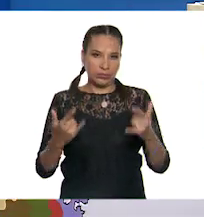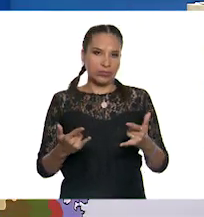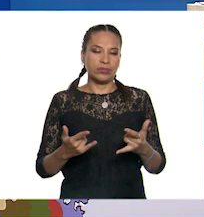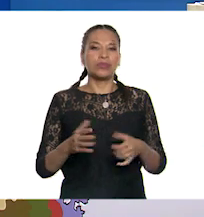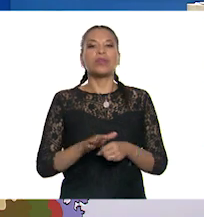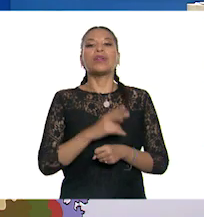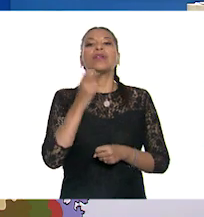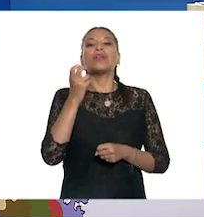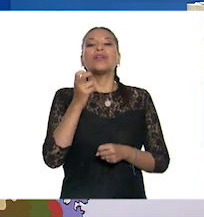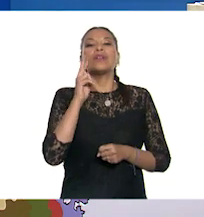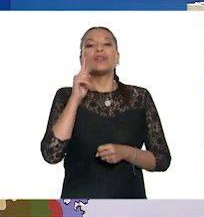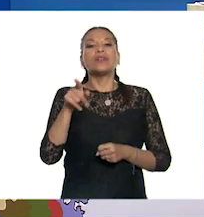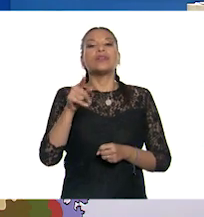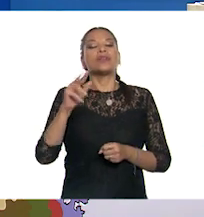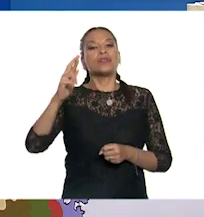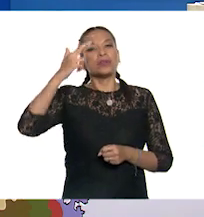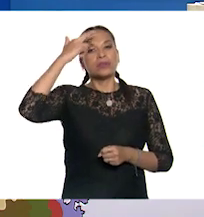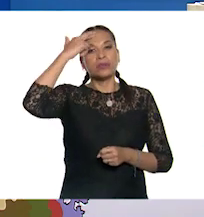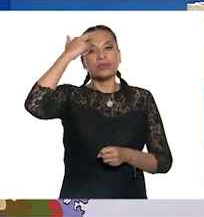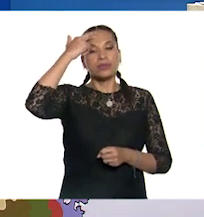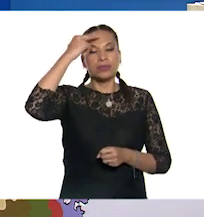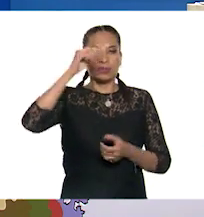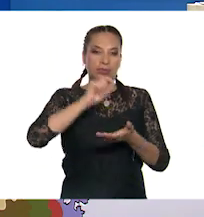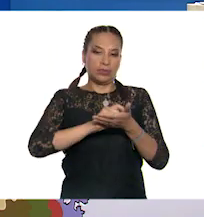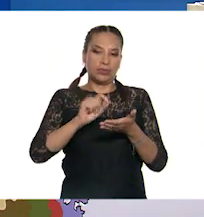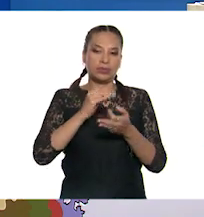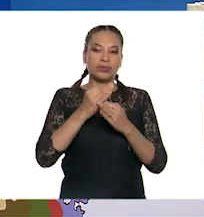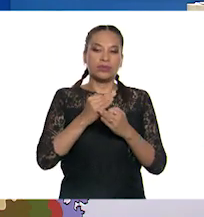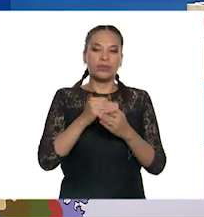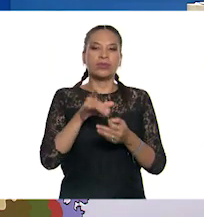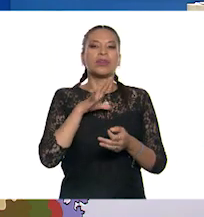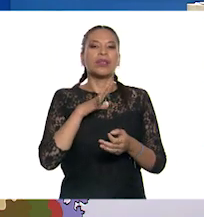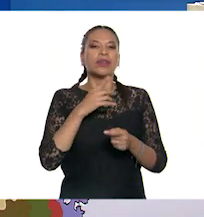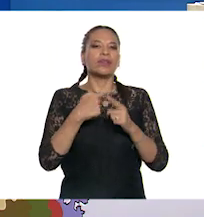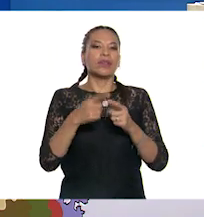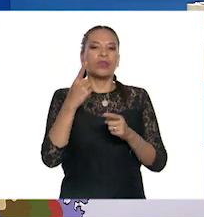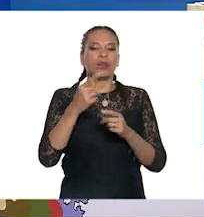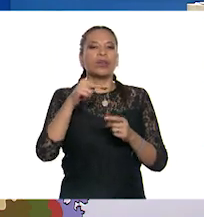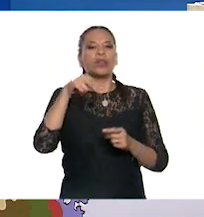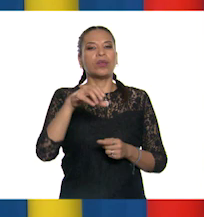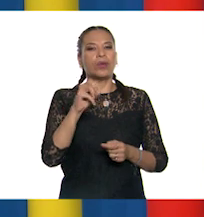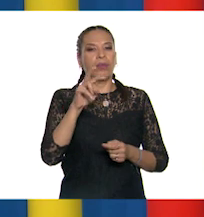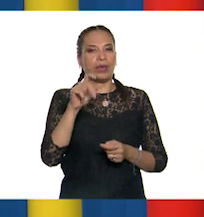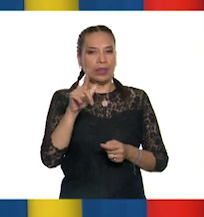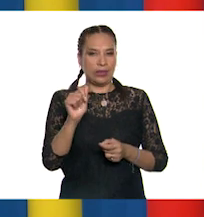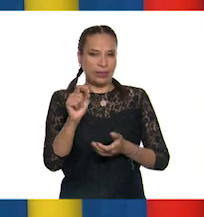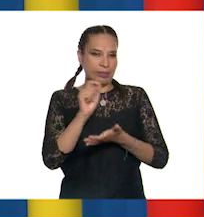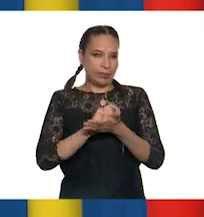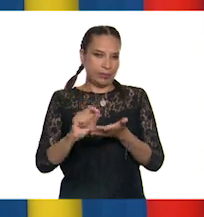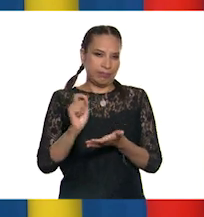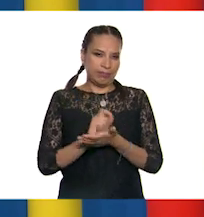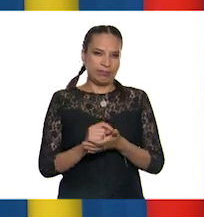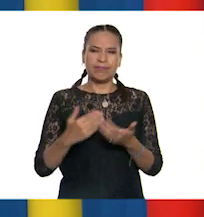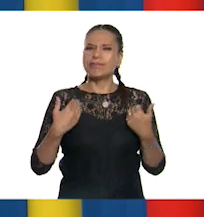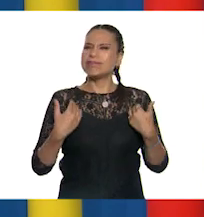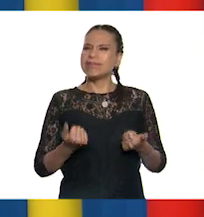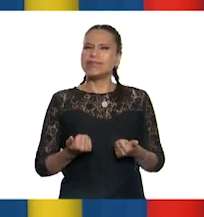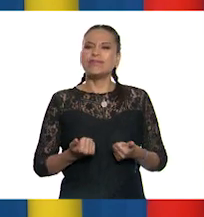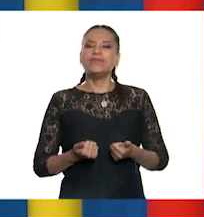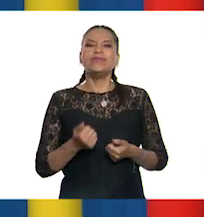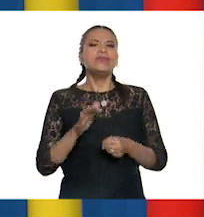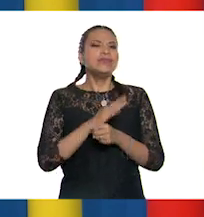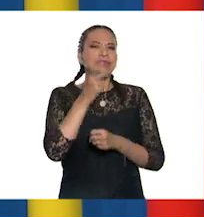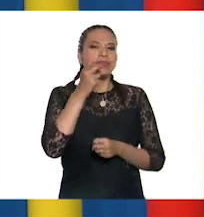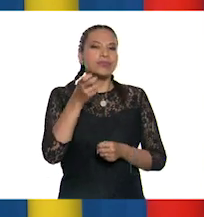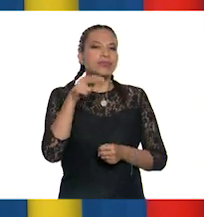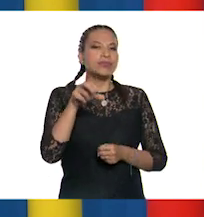ese sentido, vale la pena recordar que el texto que leímos forma parte de una novela. No entiendo muy bien por qué lo dices,